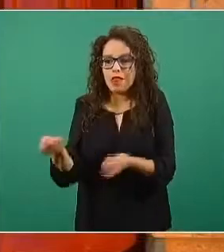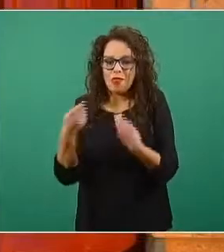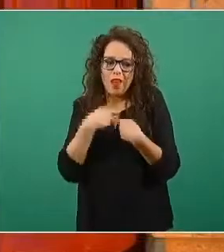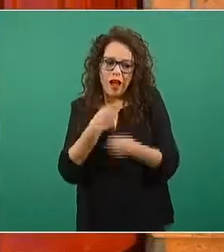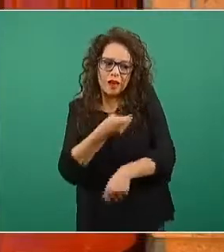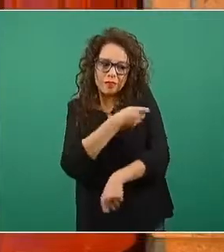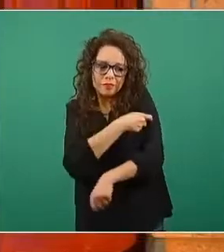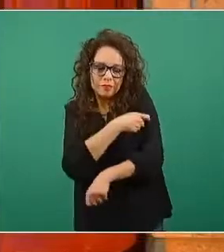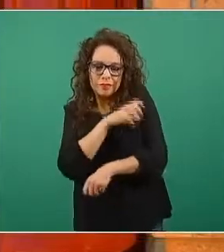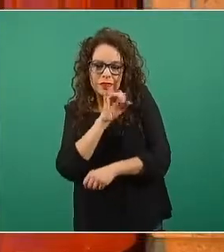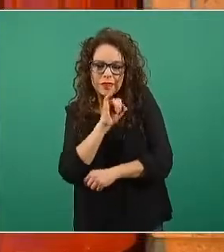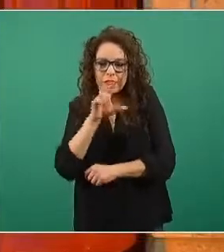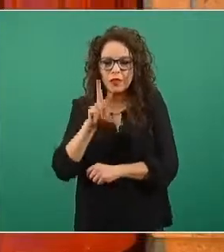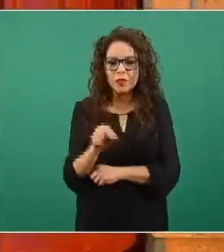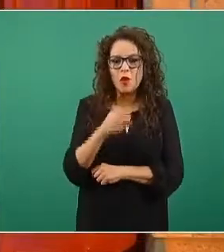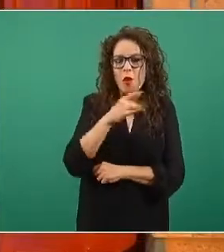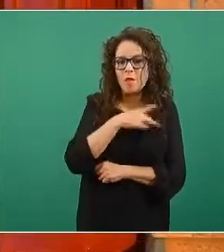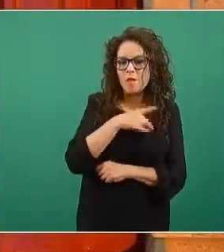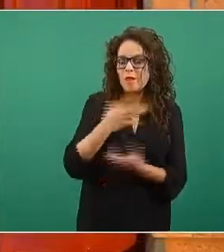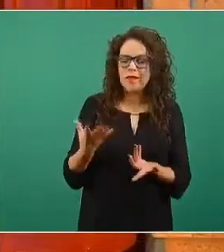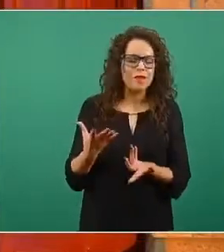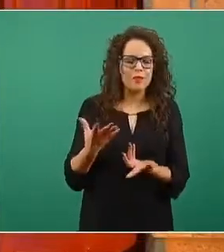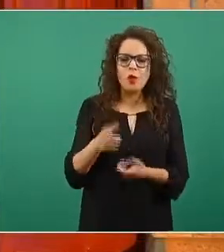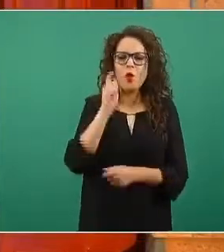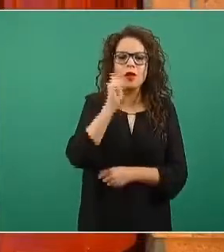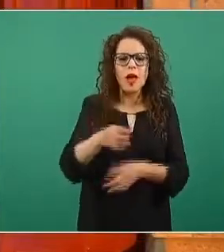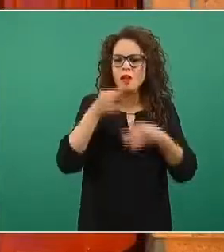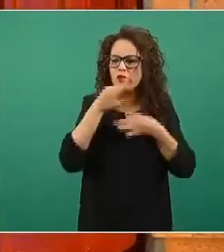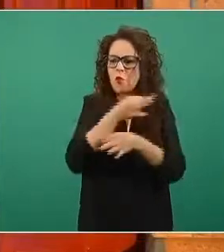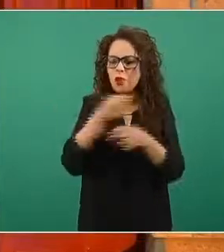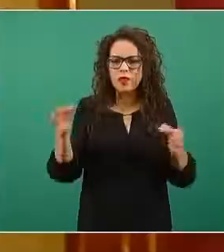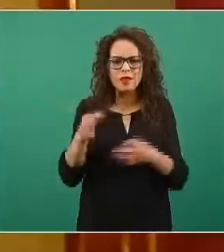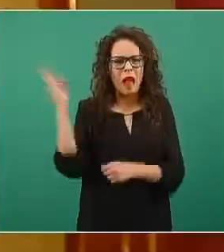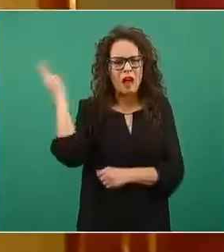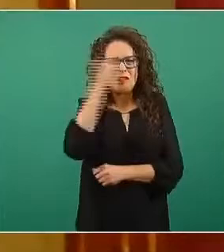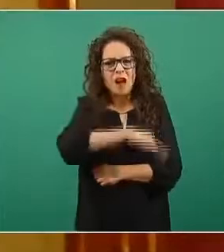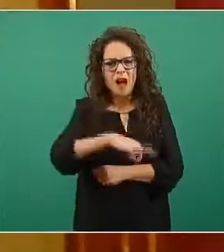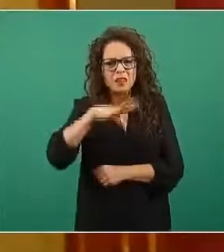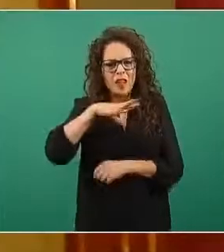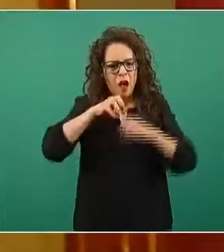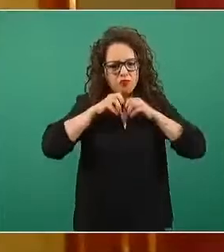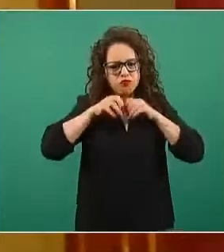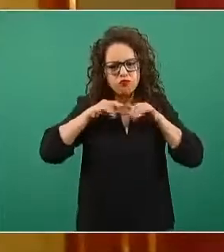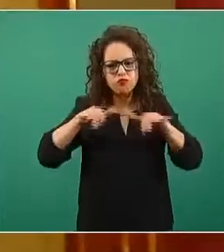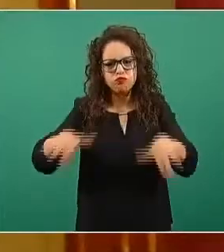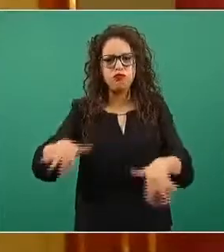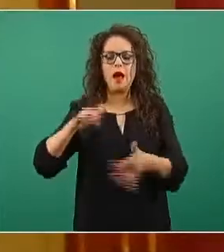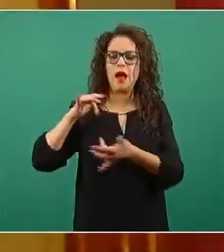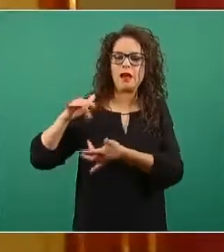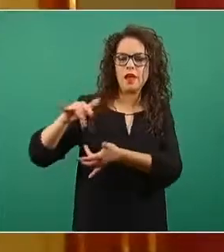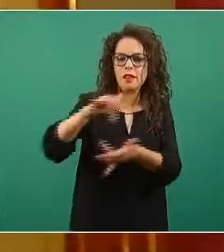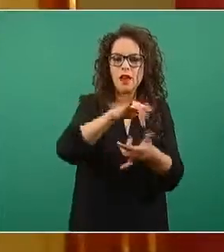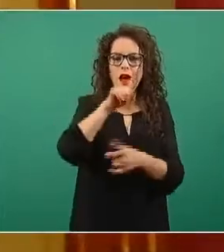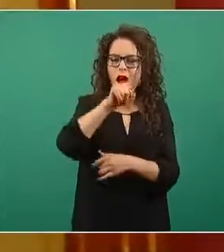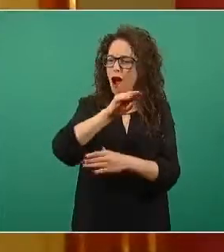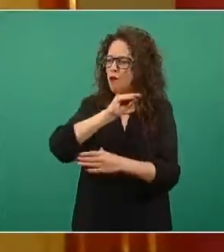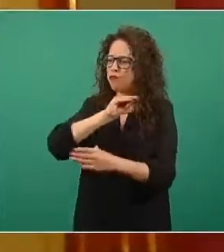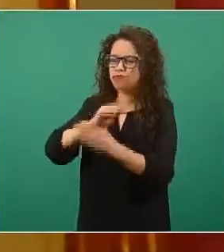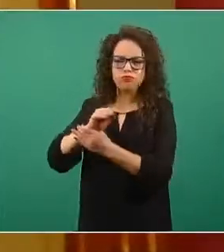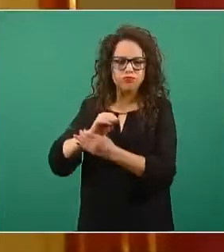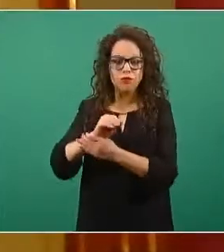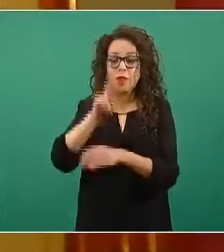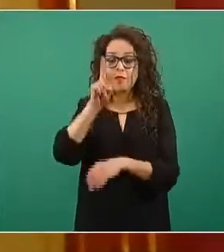que caer en estas noticias falsas que de repente se encuentran circulando en redes. Es